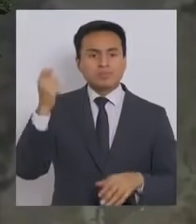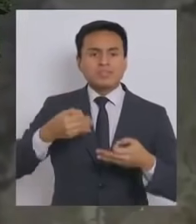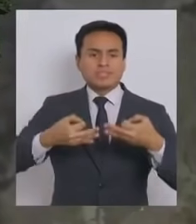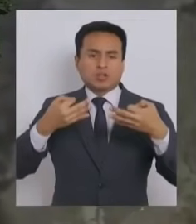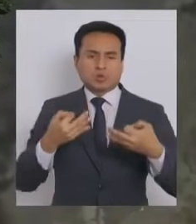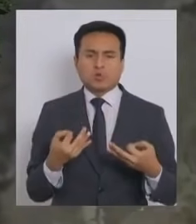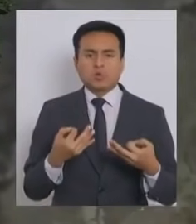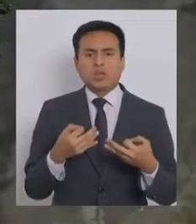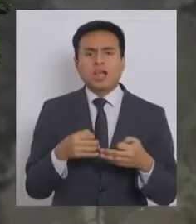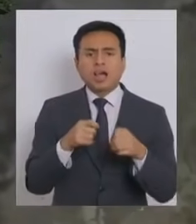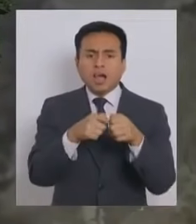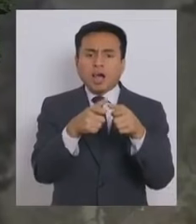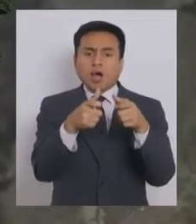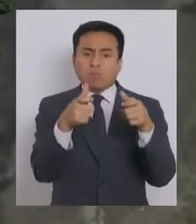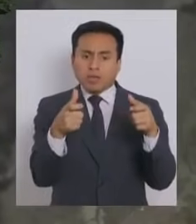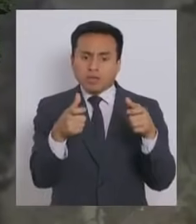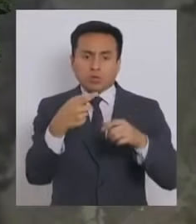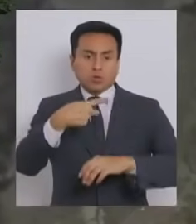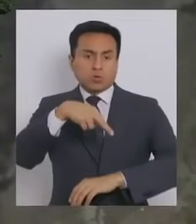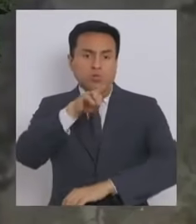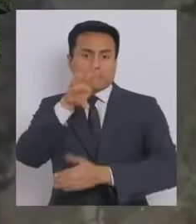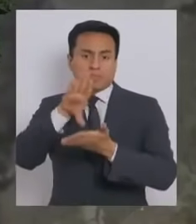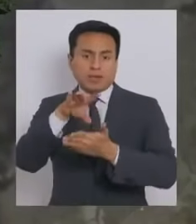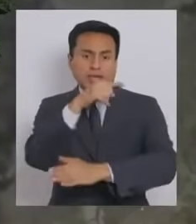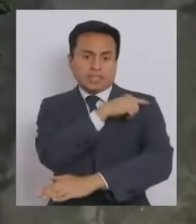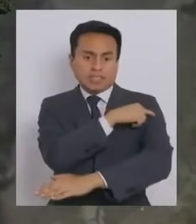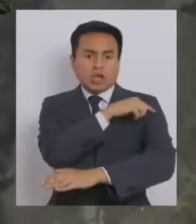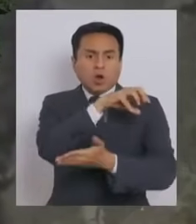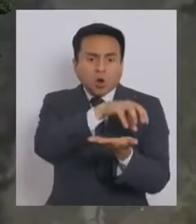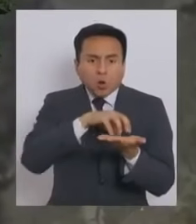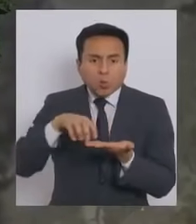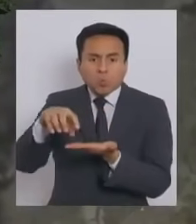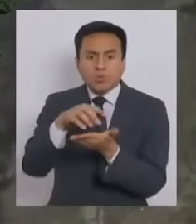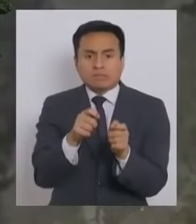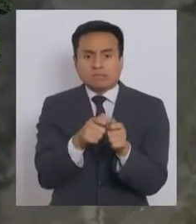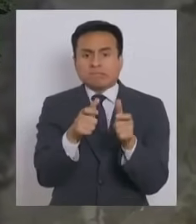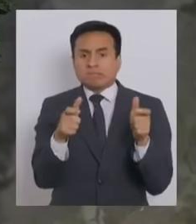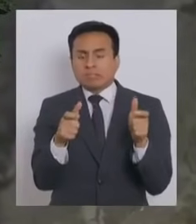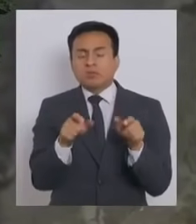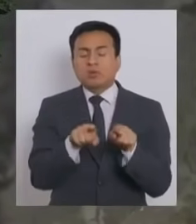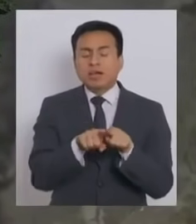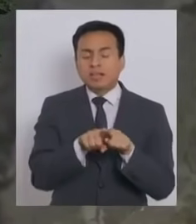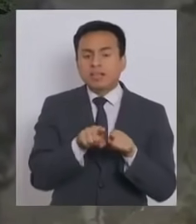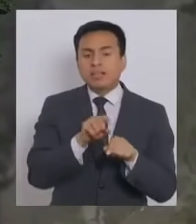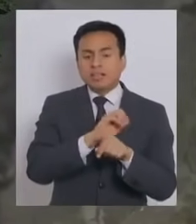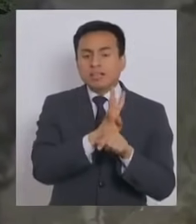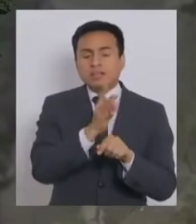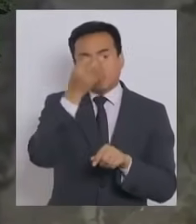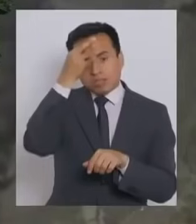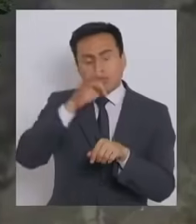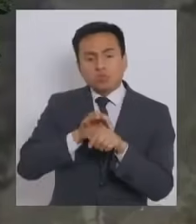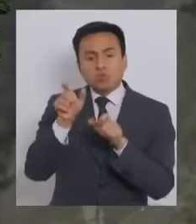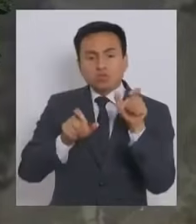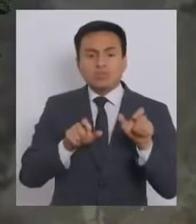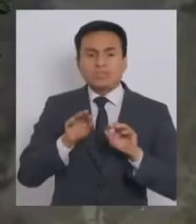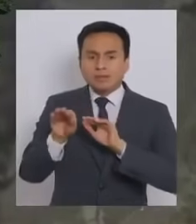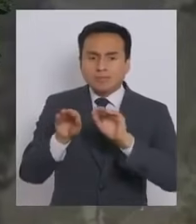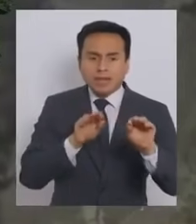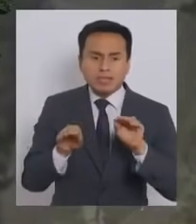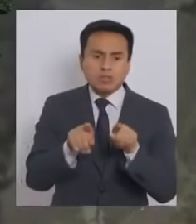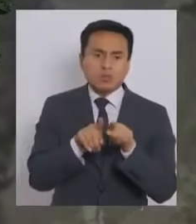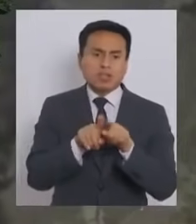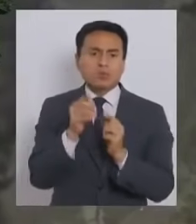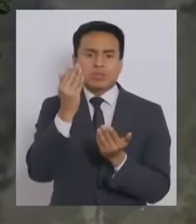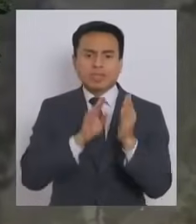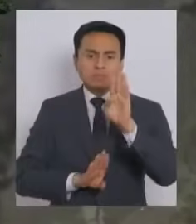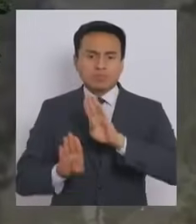habido algunos aumentos de casos en el norte de nuestro país y en algunas otras comunas. Es importante que nos cuidemos y de ahí que nosotros hemos llamado que este 18 seguro